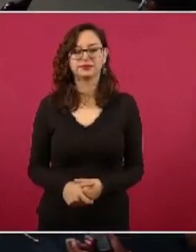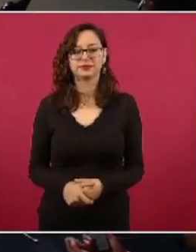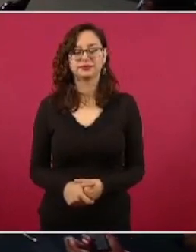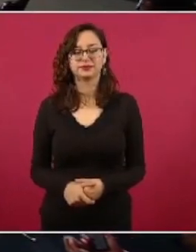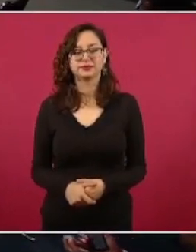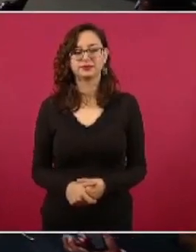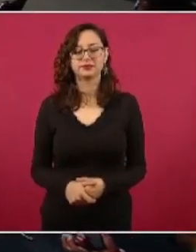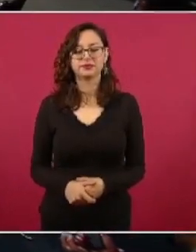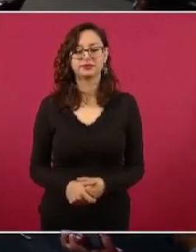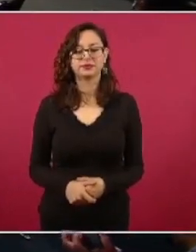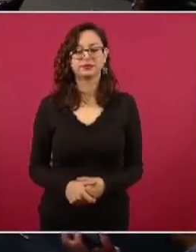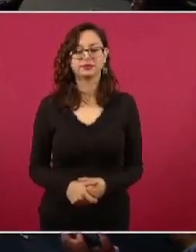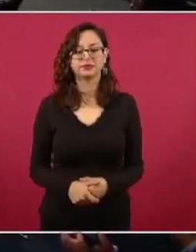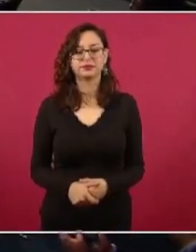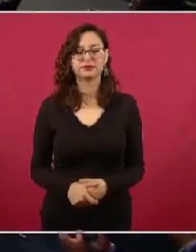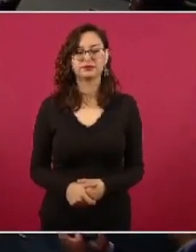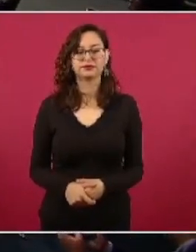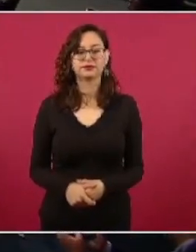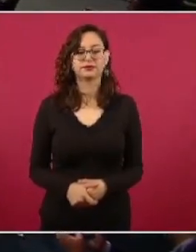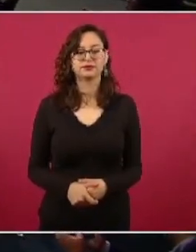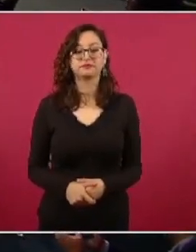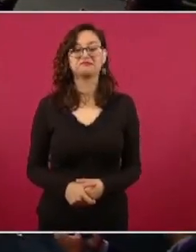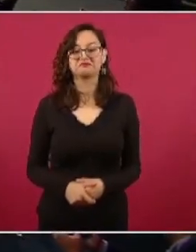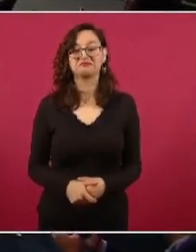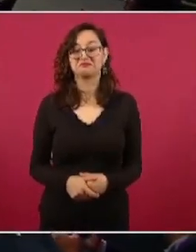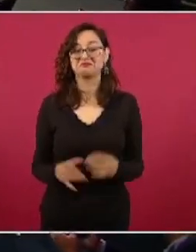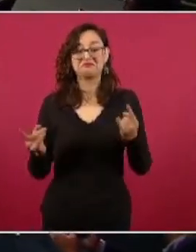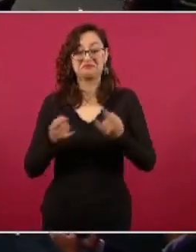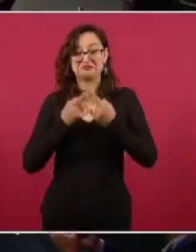Porque ahí estuvieron